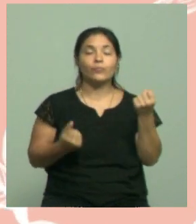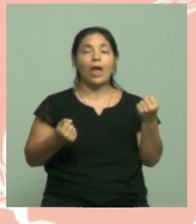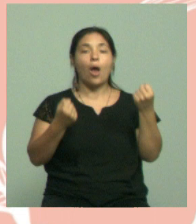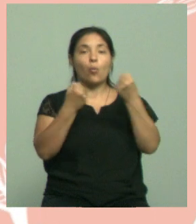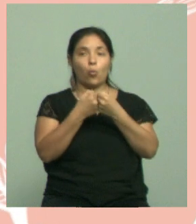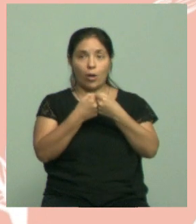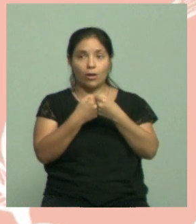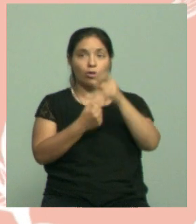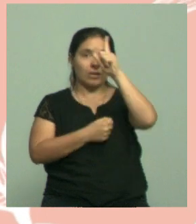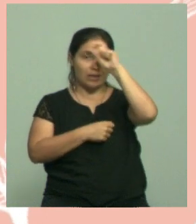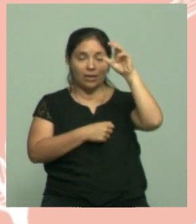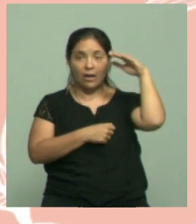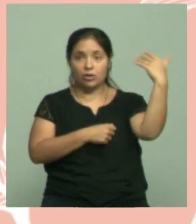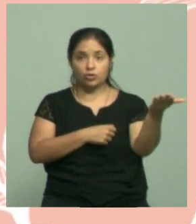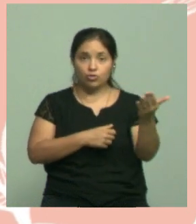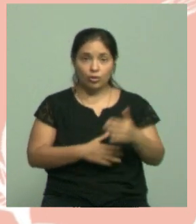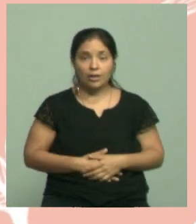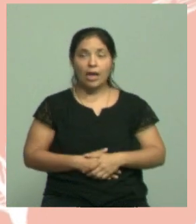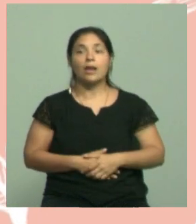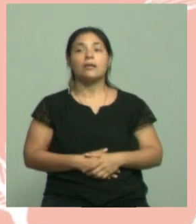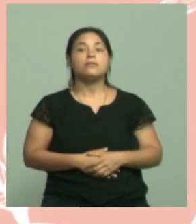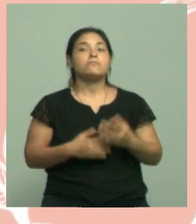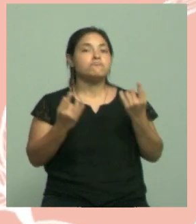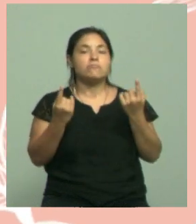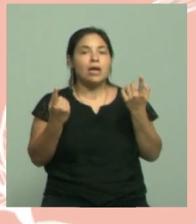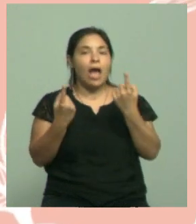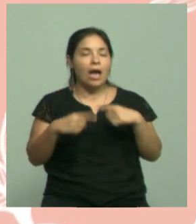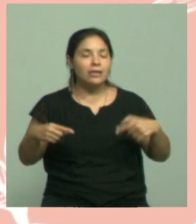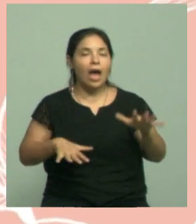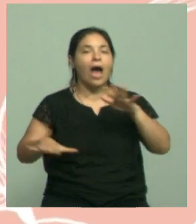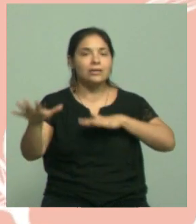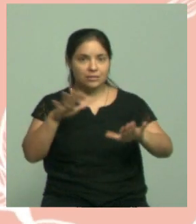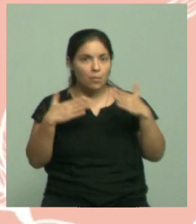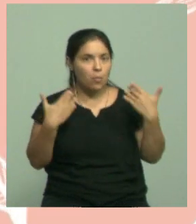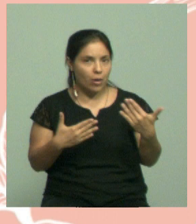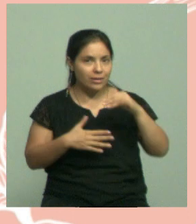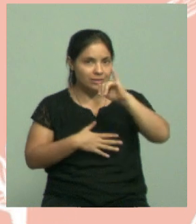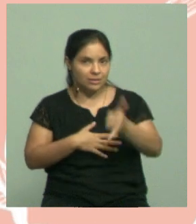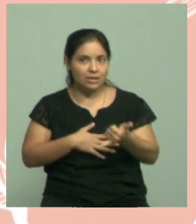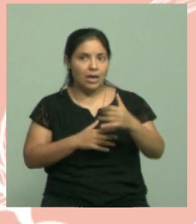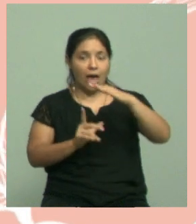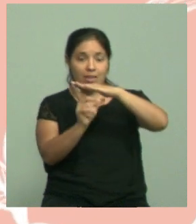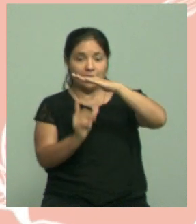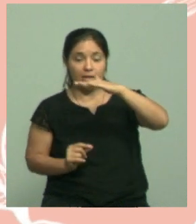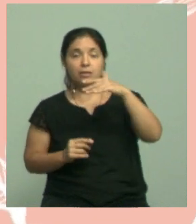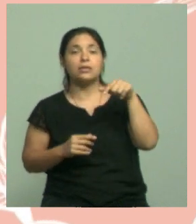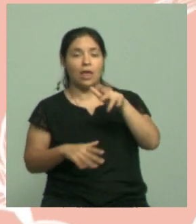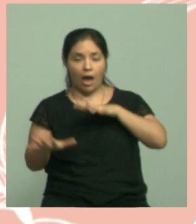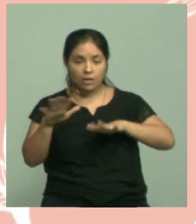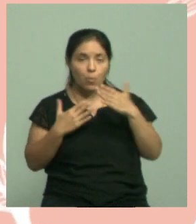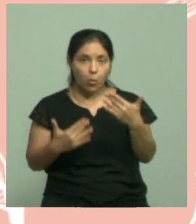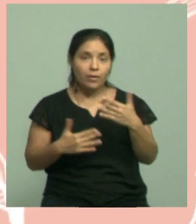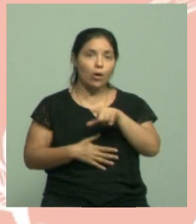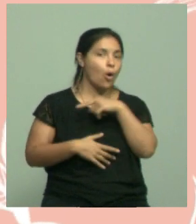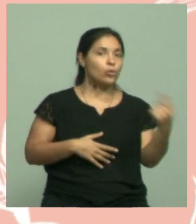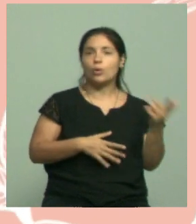a nivel internacional que rige qué actividades se pueden hacer y qué actividades no se pueden hacer en la Antártida. Entonces